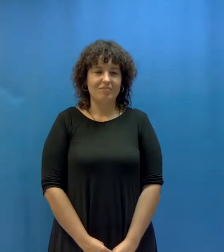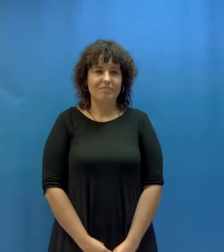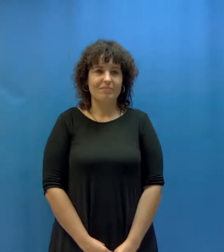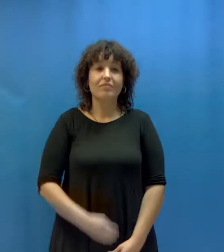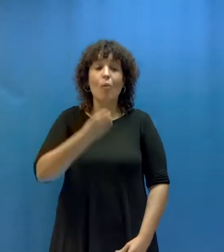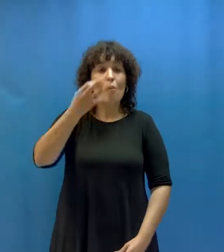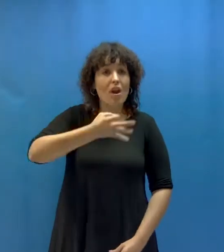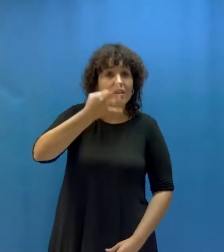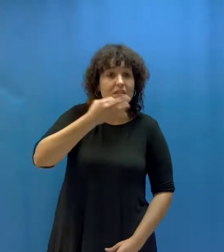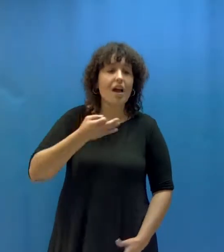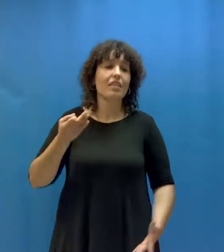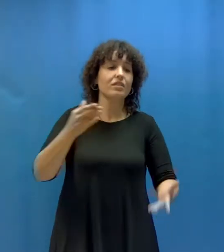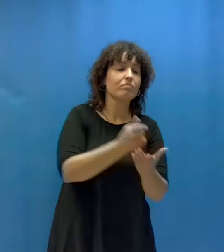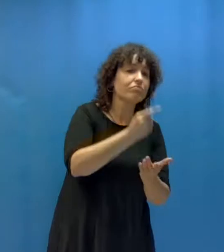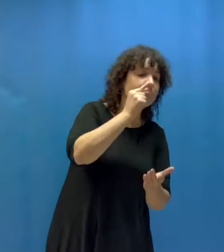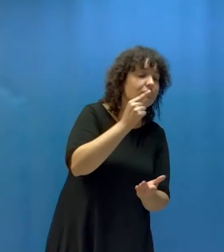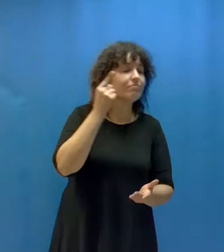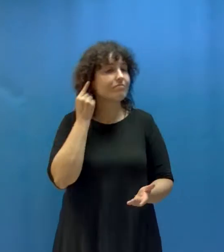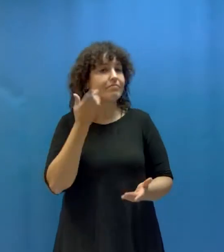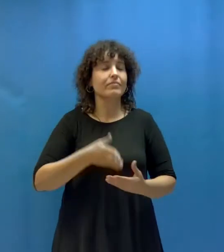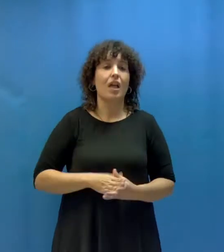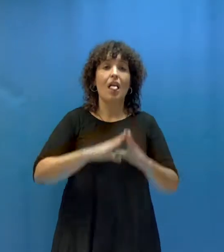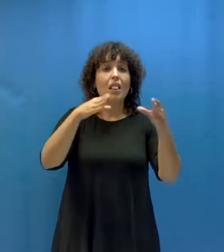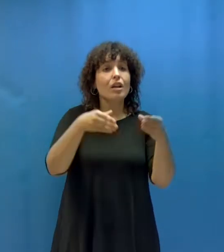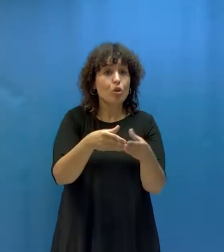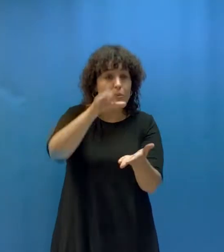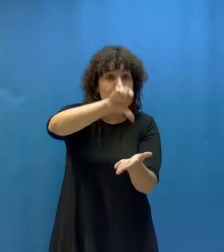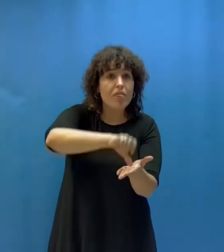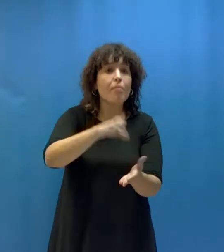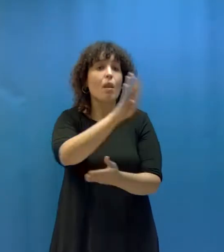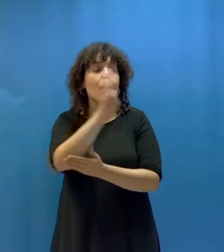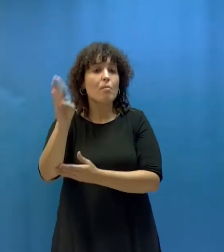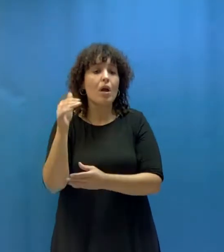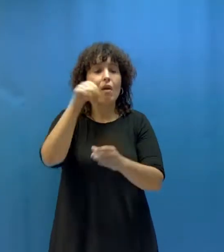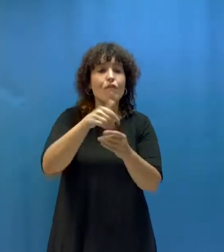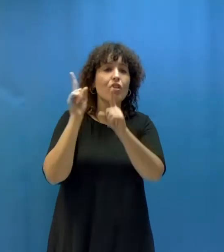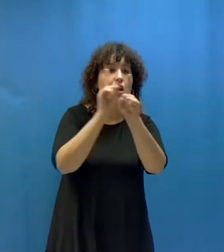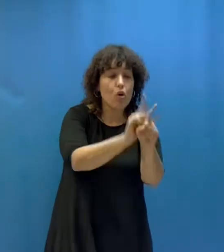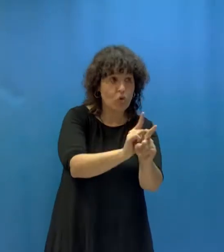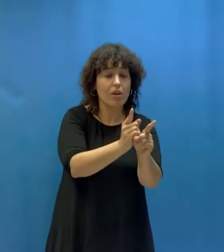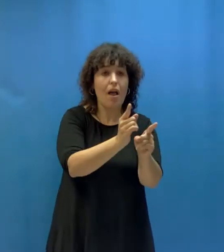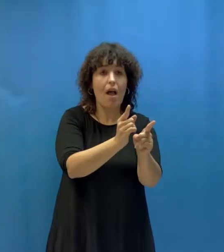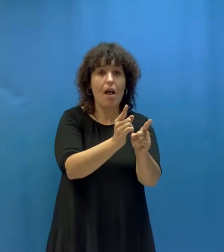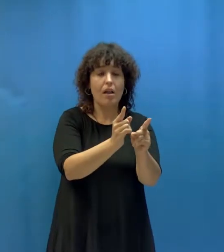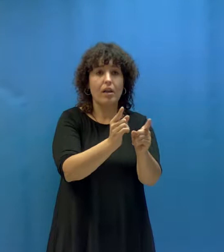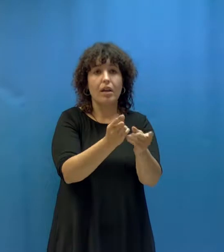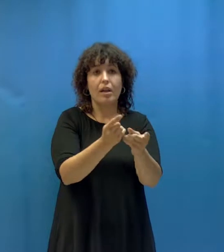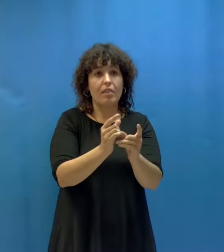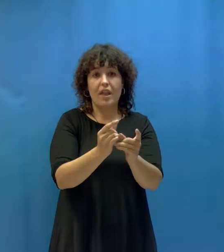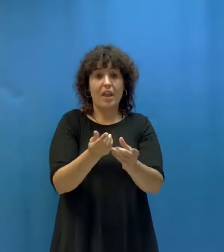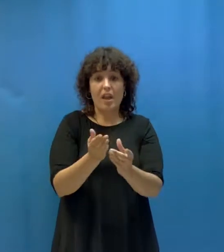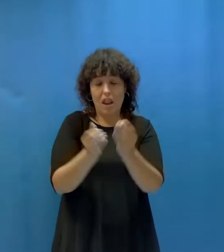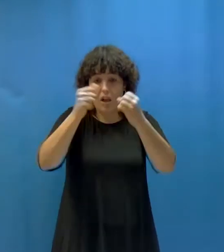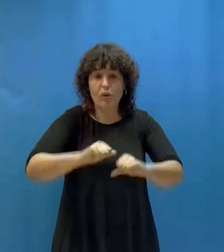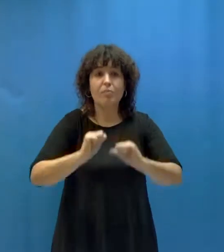Buenas tardes a todos y a todas. Bien, el Grupo Municipal Popular ha votado en contra de la aprobación inicial de la ordenanza